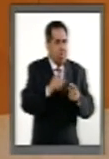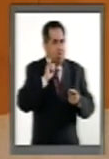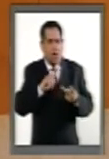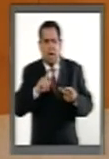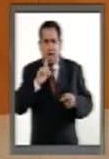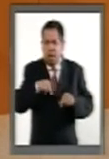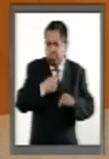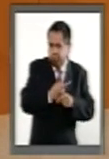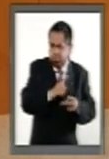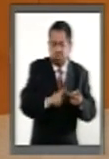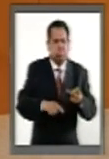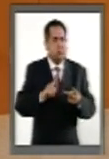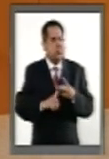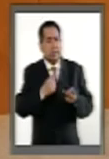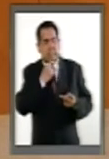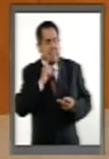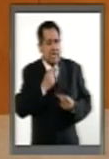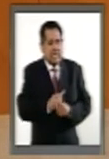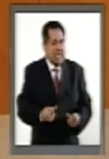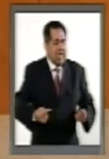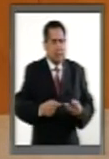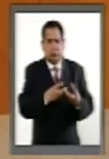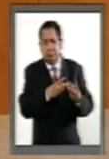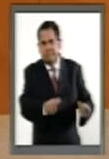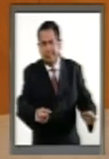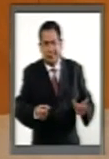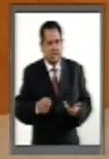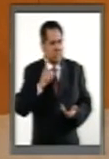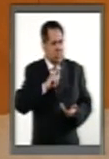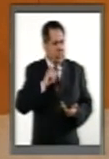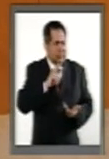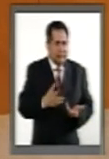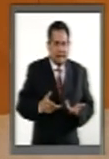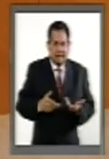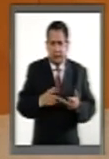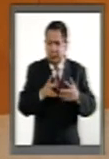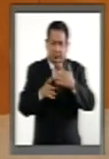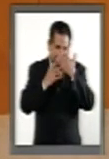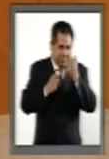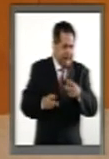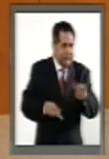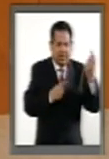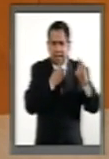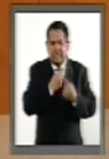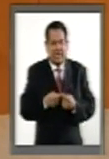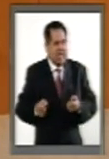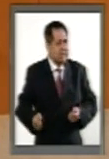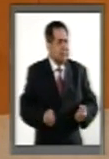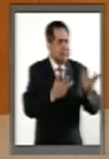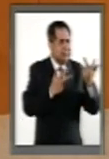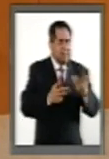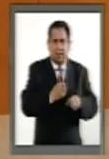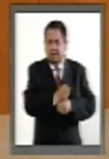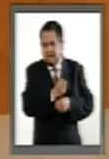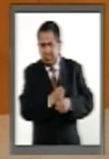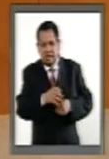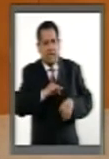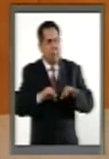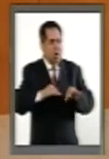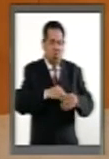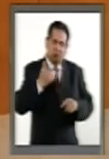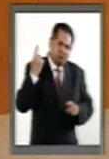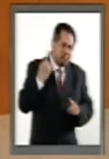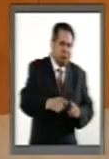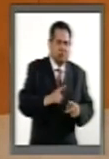sexual, la desaparición de niñas y niños y mujeres, la trata contra niñas y mujeres, la explotación del trabajo de las mujeres,